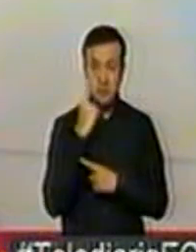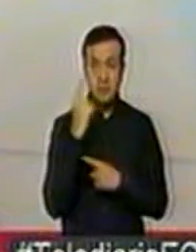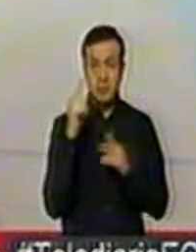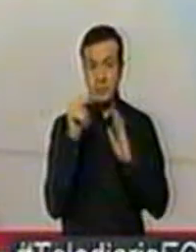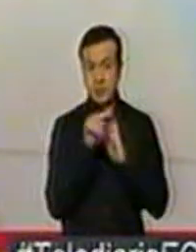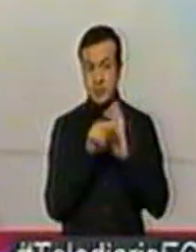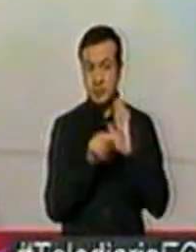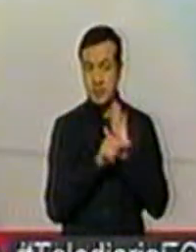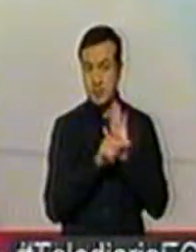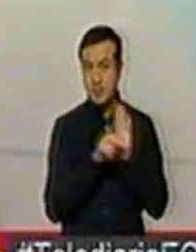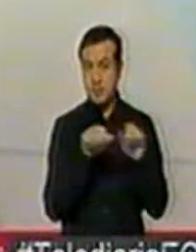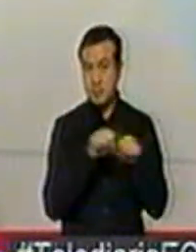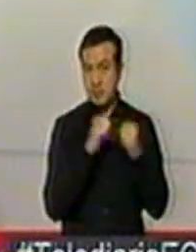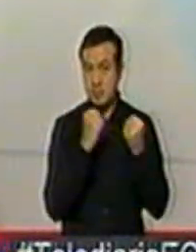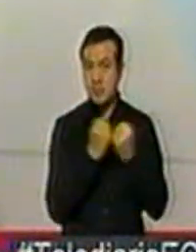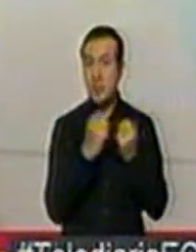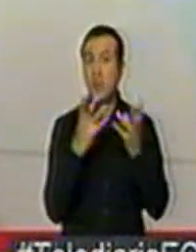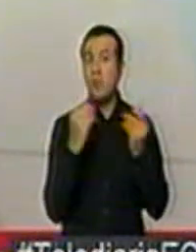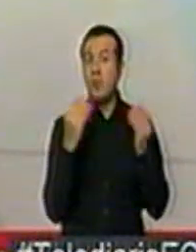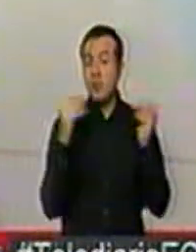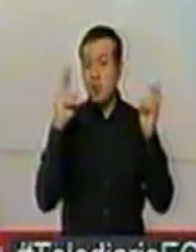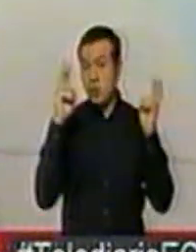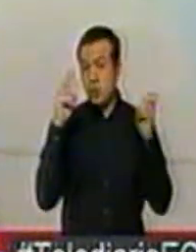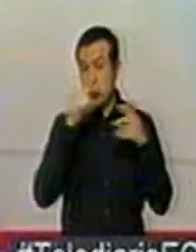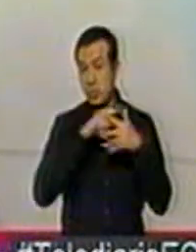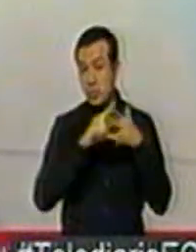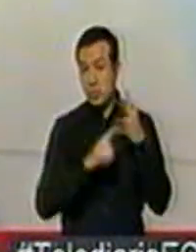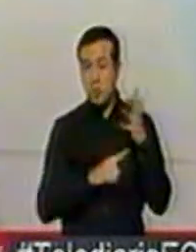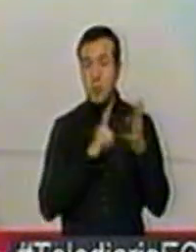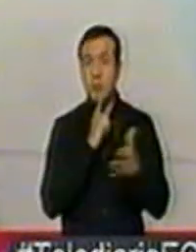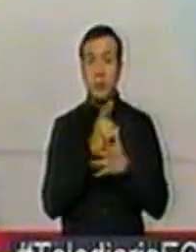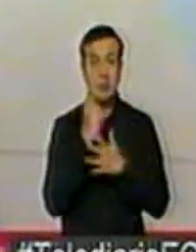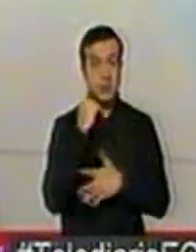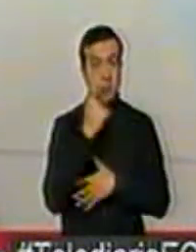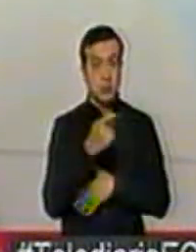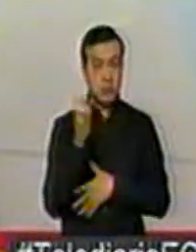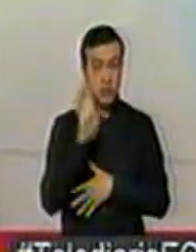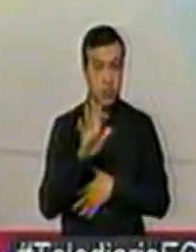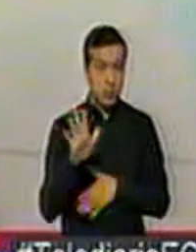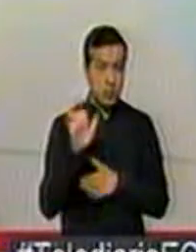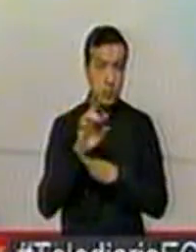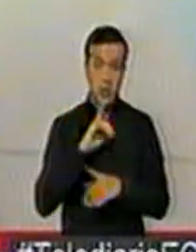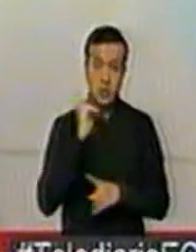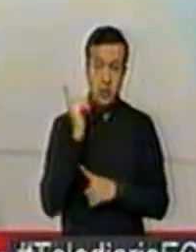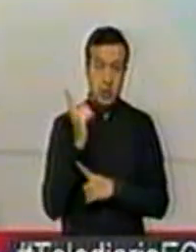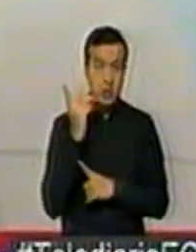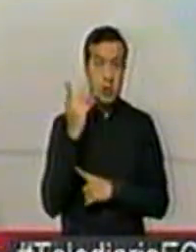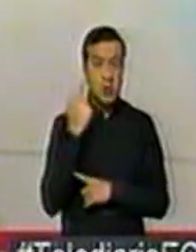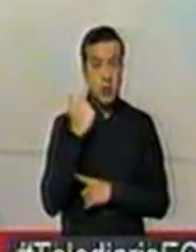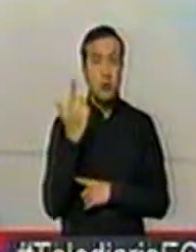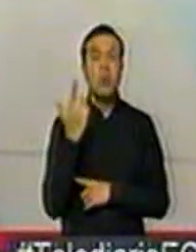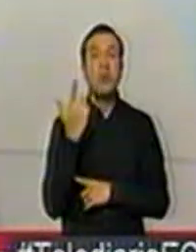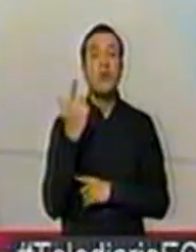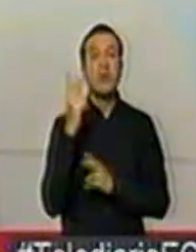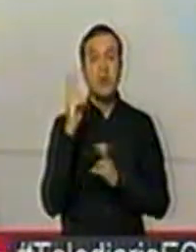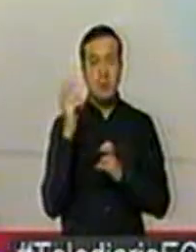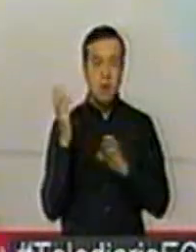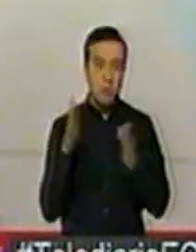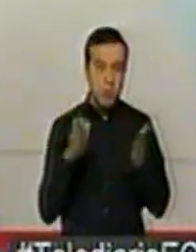sociales, han existido una serie de avances en indicadores sociales en el país, reducción, ¿no es cierto?, de la mortalidad